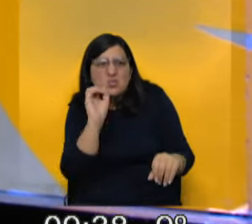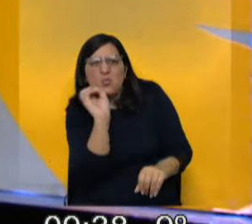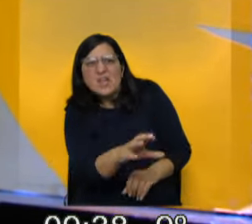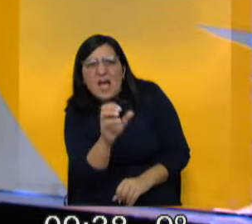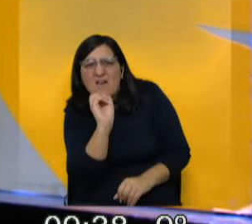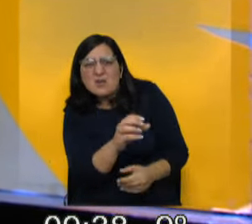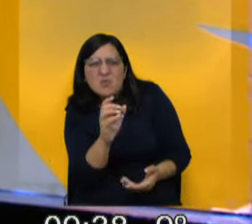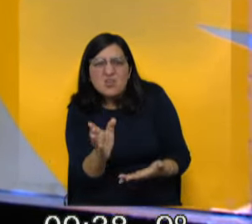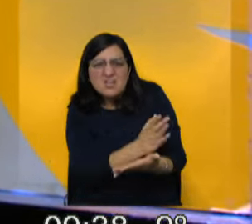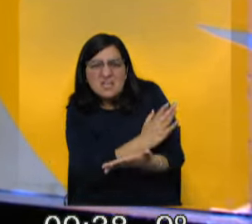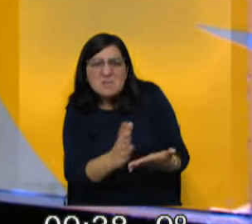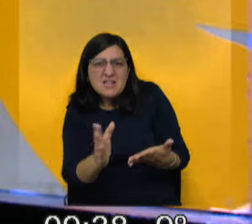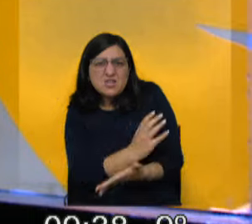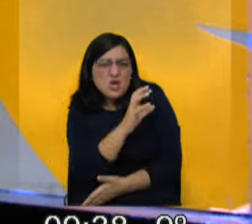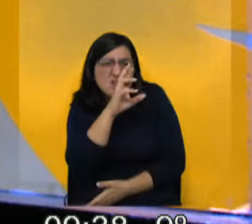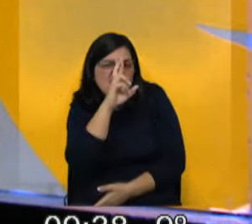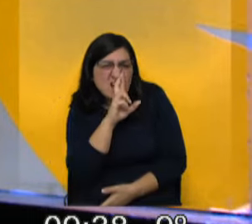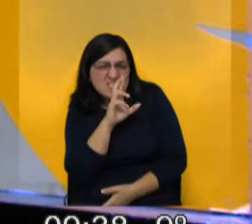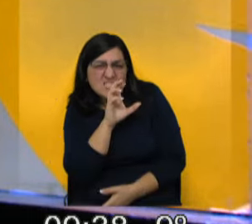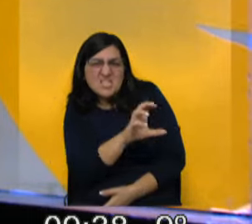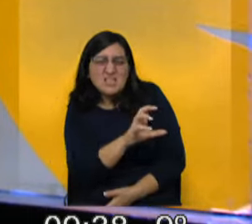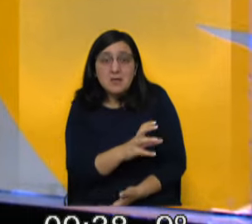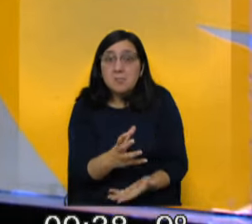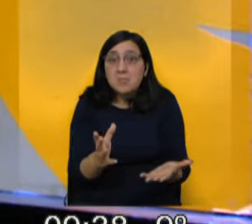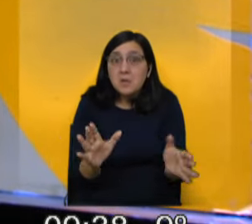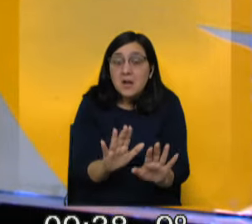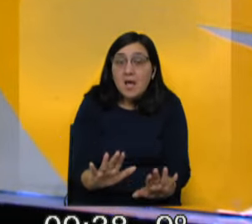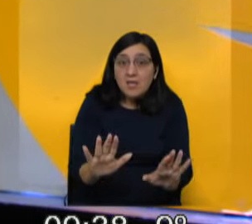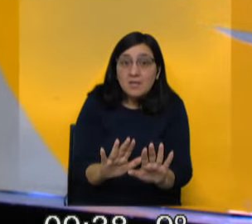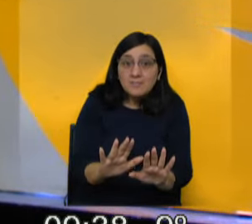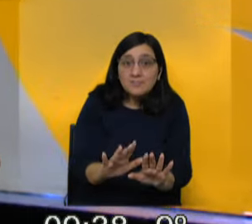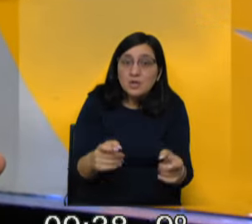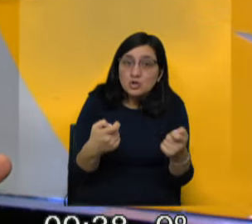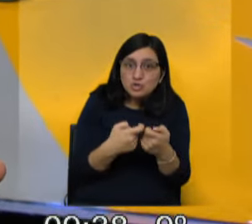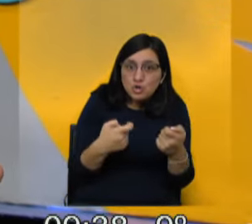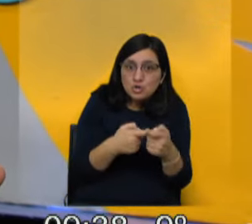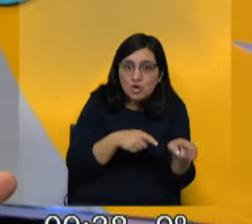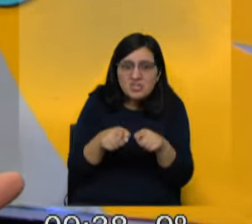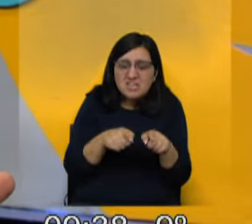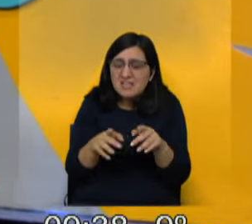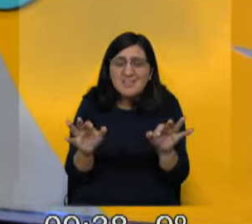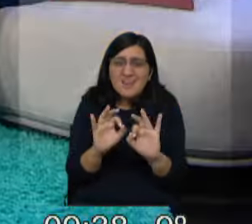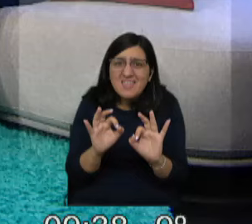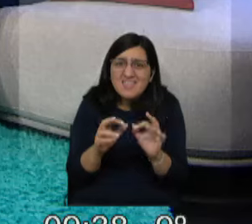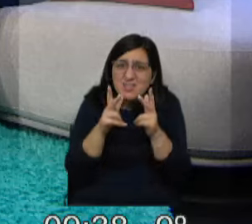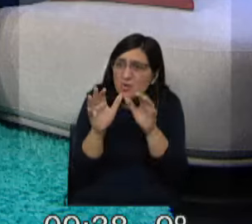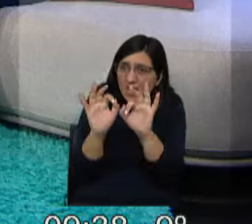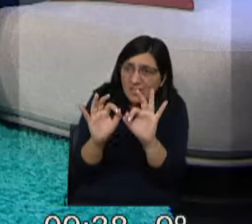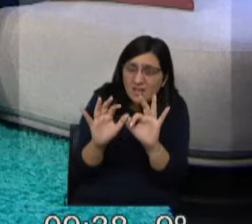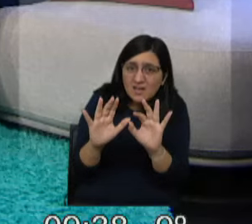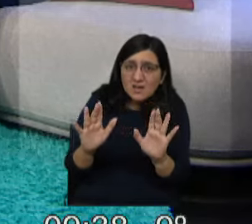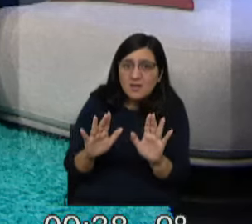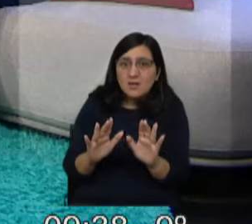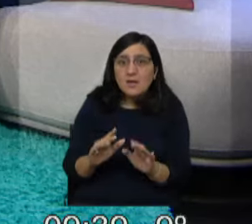sistema de justicia, como el político, los dirigentes, los propios socios de los clubes, nadie. ¿Qué está pasando? Estamos avalando. Muy todo.